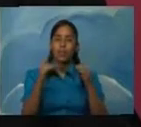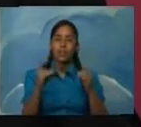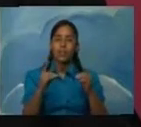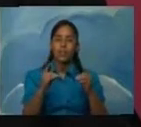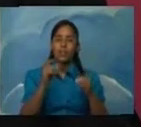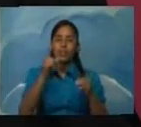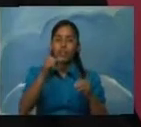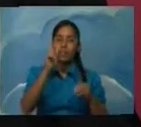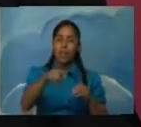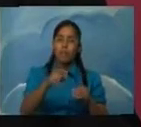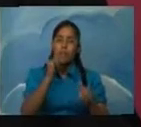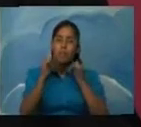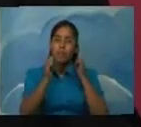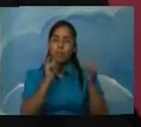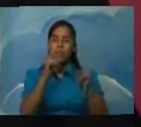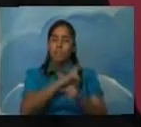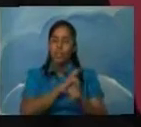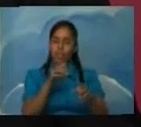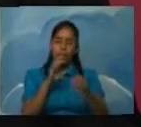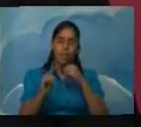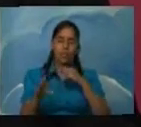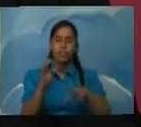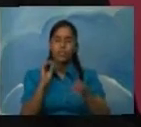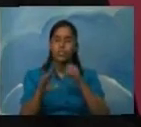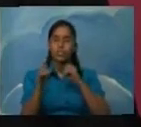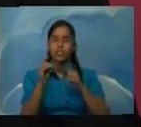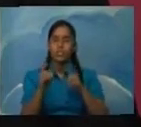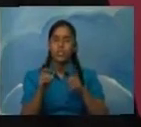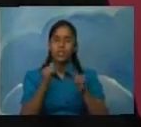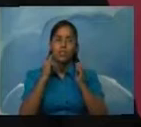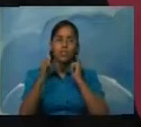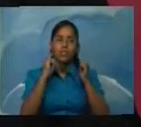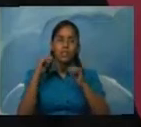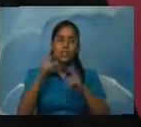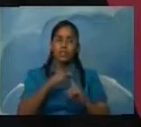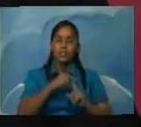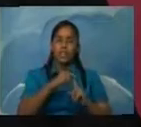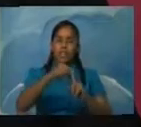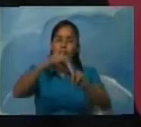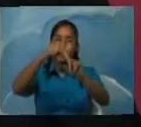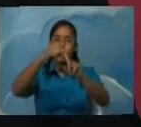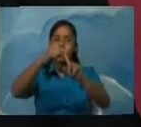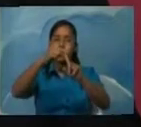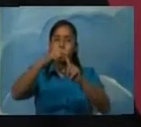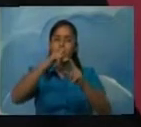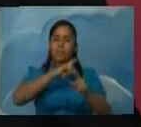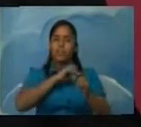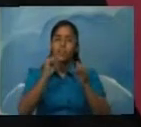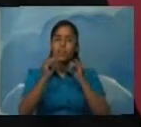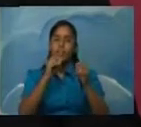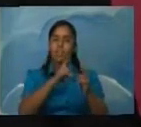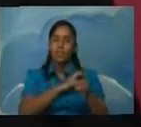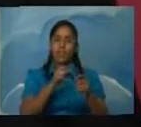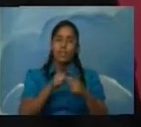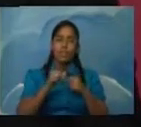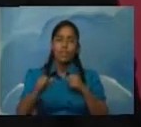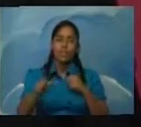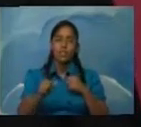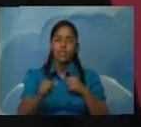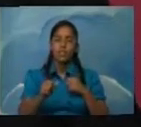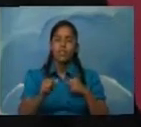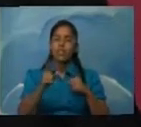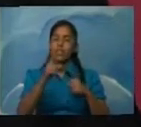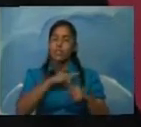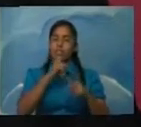también fiesta de las cosechas. También era llamada fiesta de las primicias, fiesta de la semana,